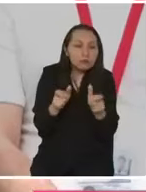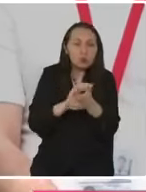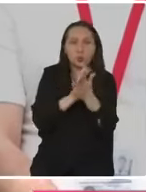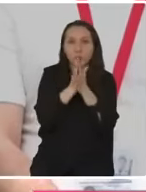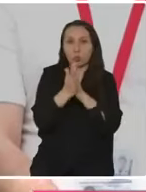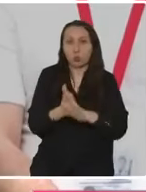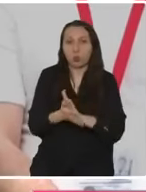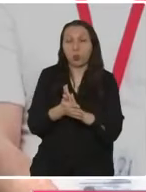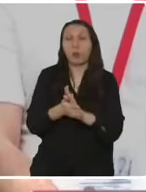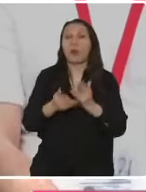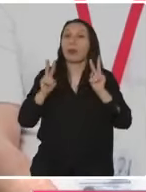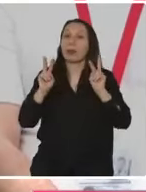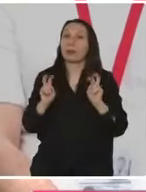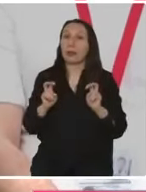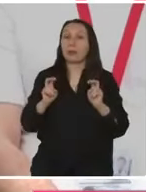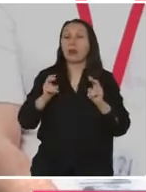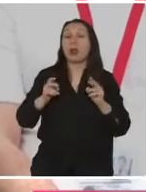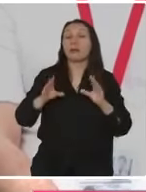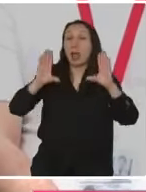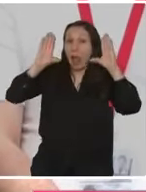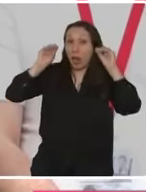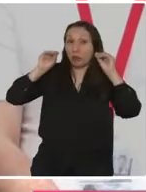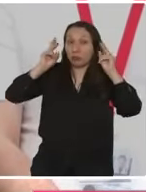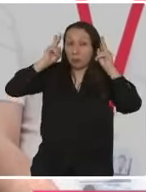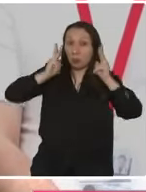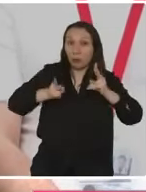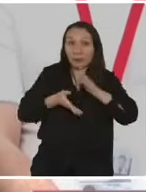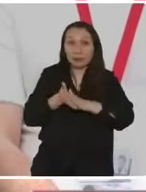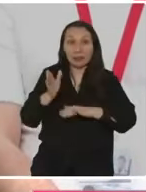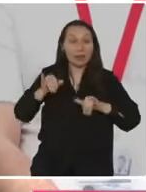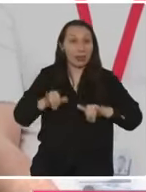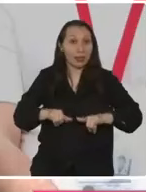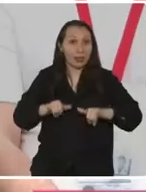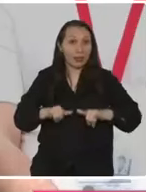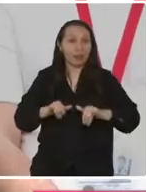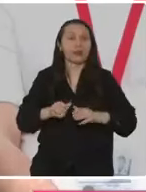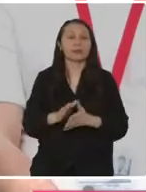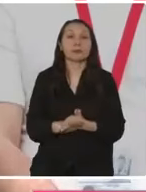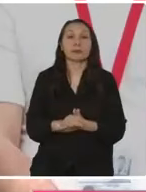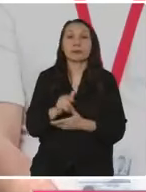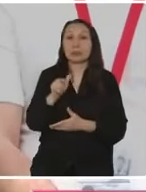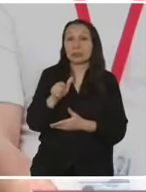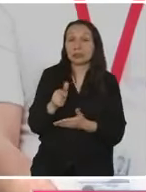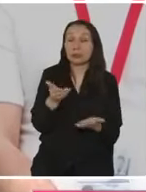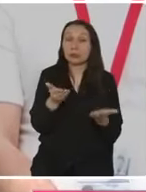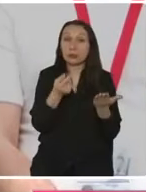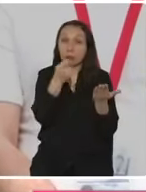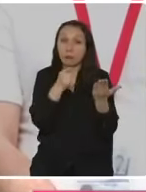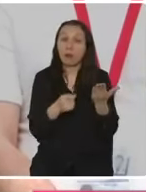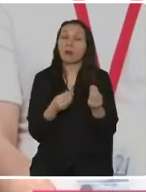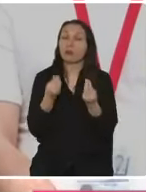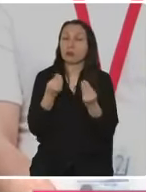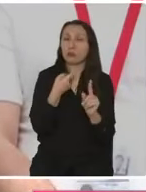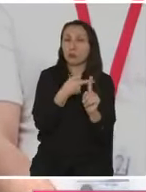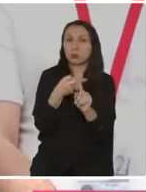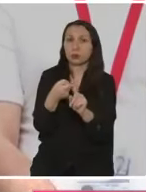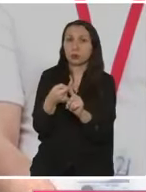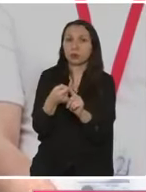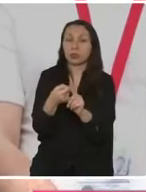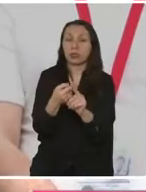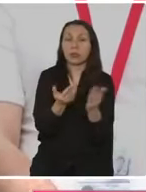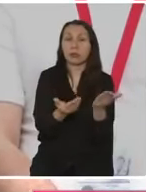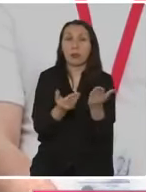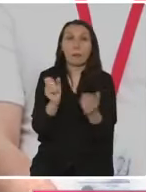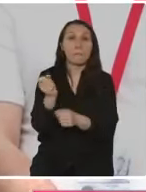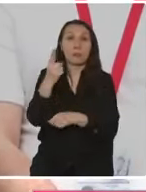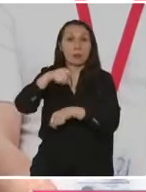vigilancia. Ahora, respecto al toque de queda, la evaluación que hemos hecho de este instrumento ha sido muy positiva.